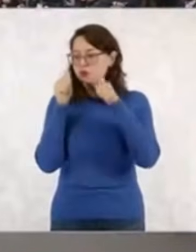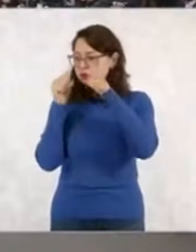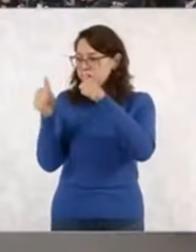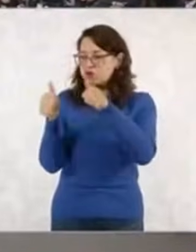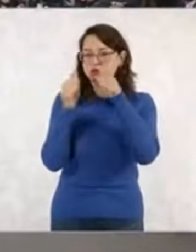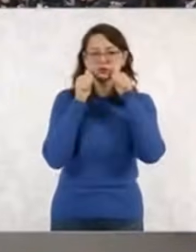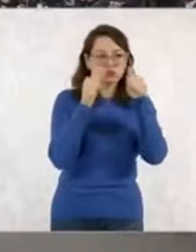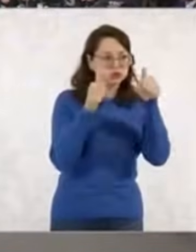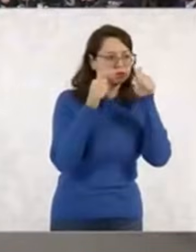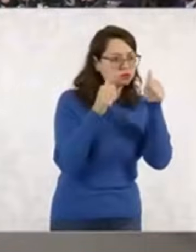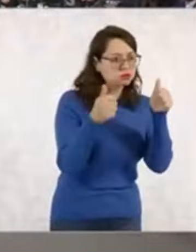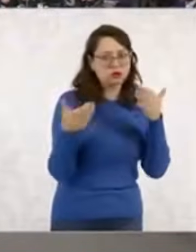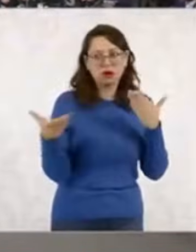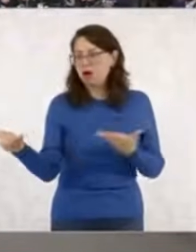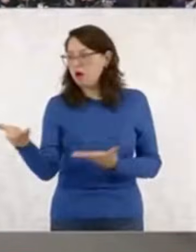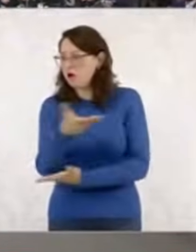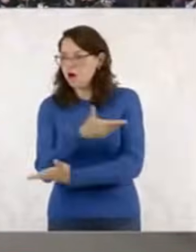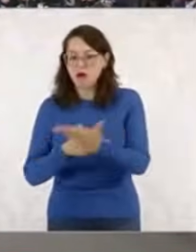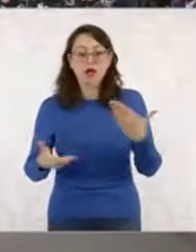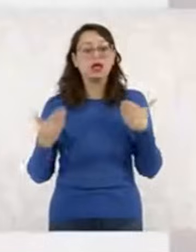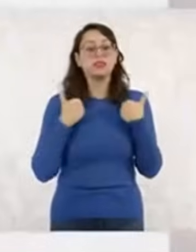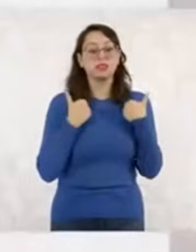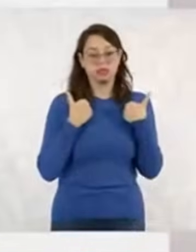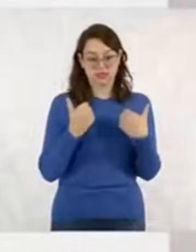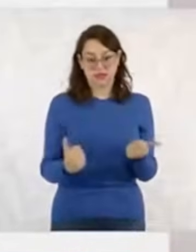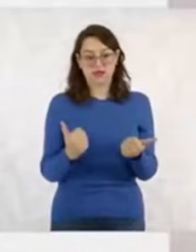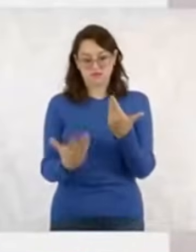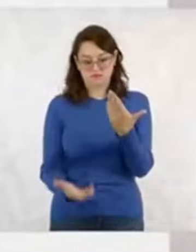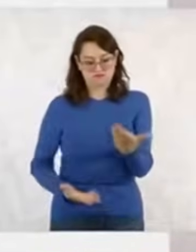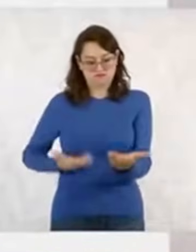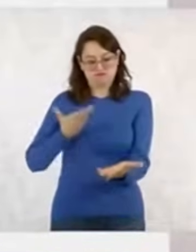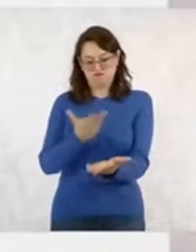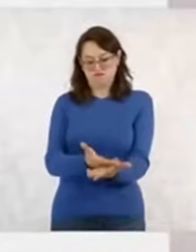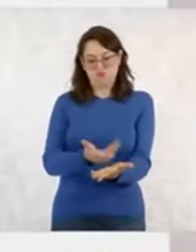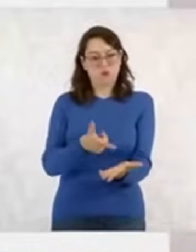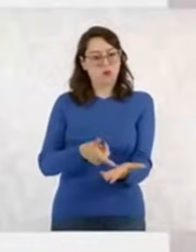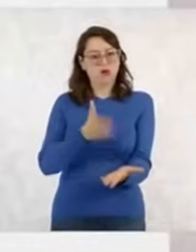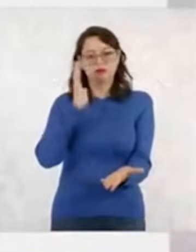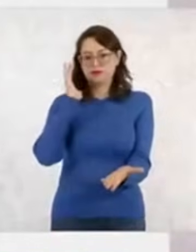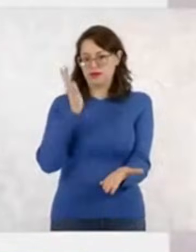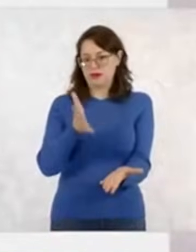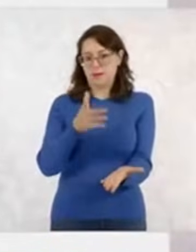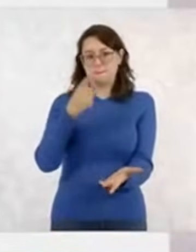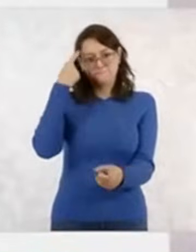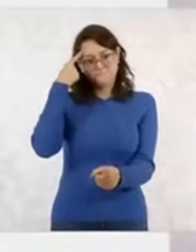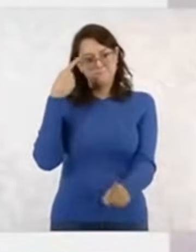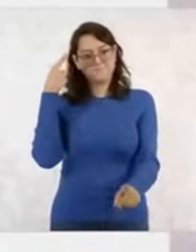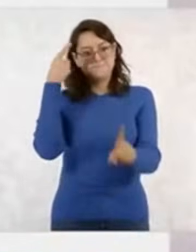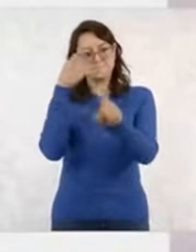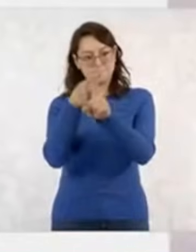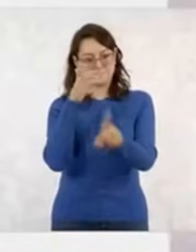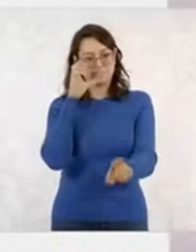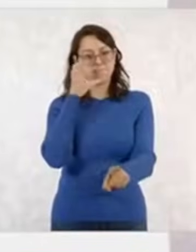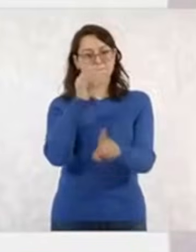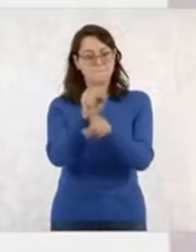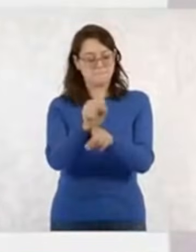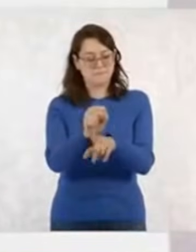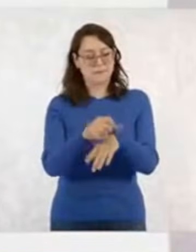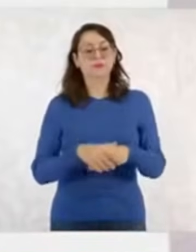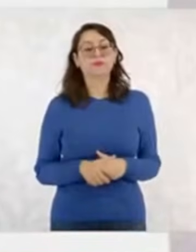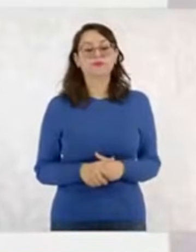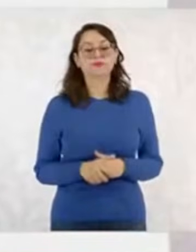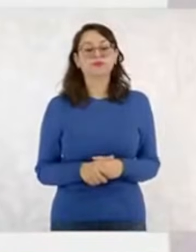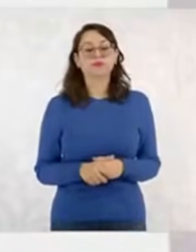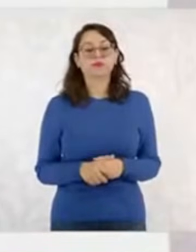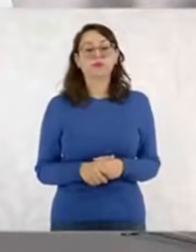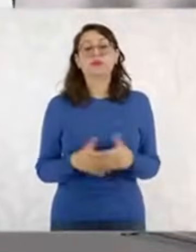entendernos y desde ahí construir una propuesta que nos ayude a cumplir con este objetivo establecido por su gobierno, Presidenta.